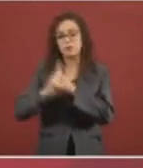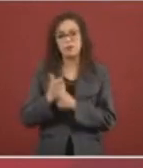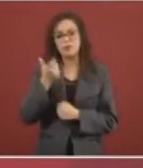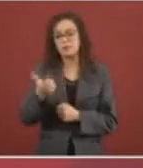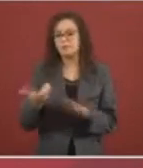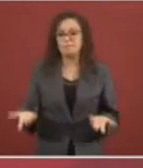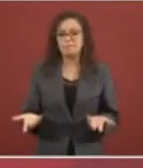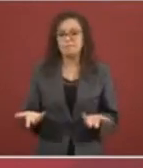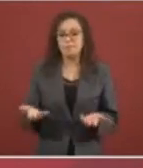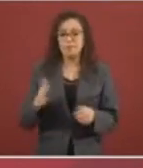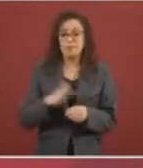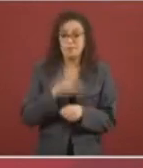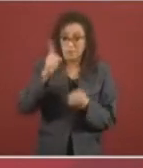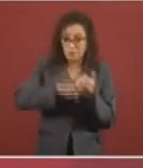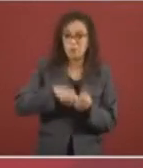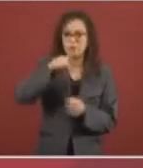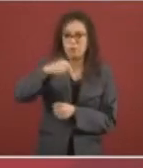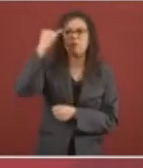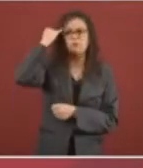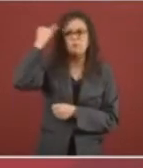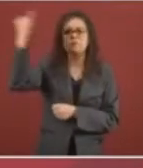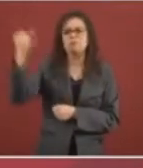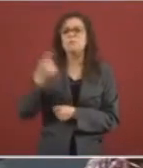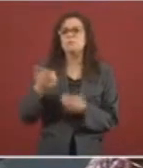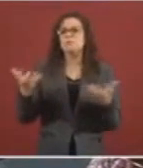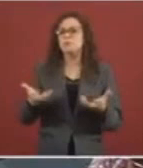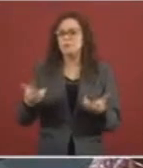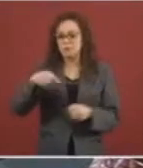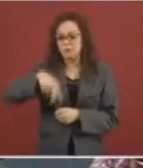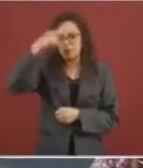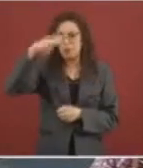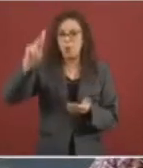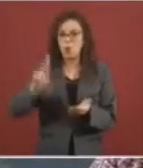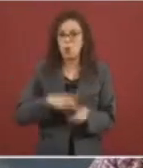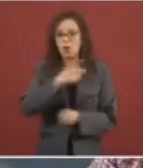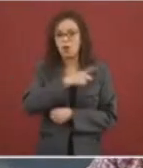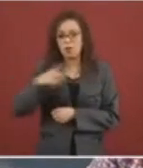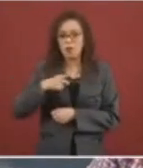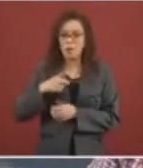Porque imagínense si endeudamos al país.